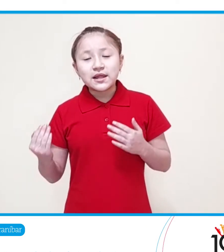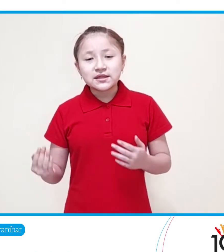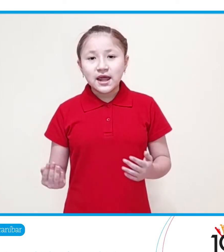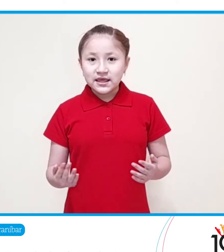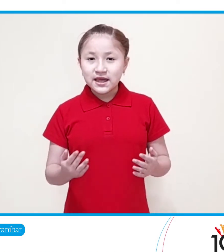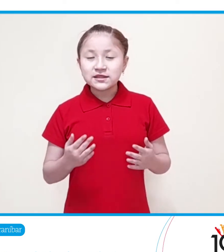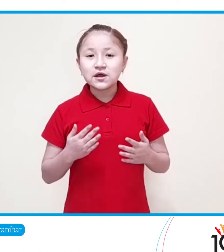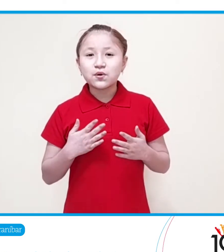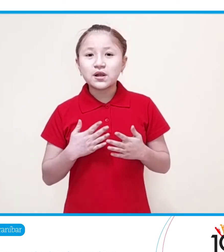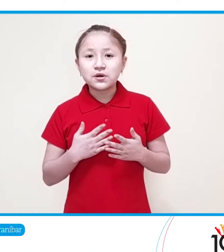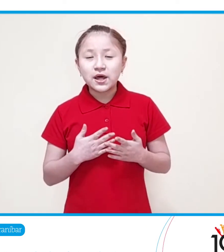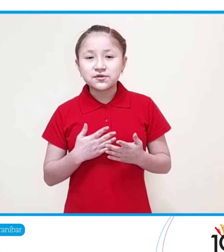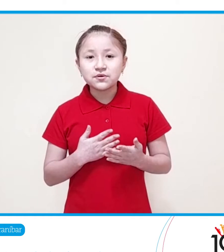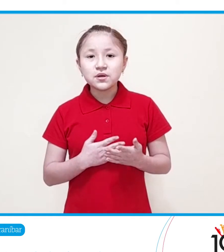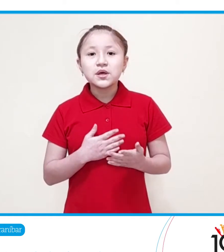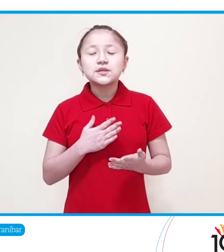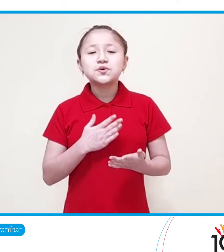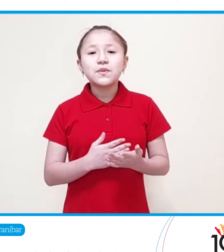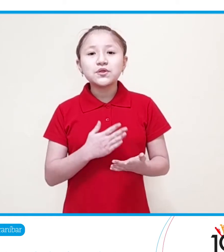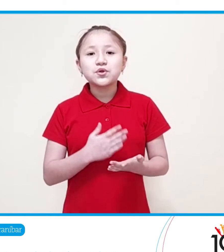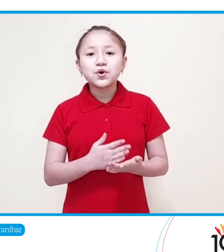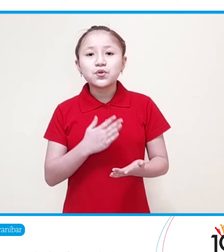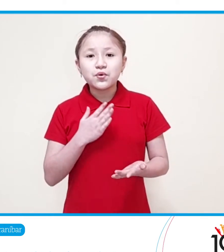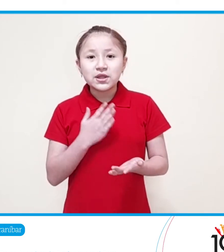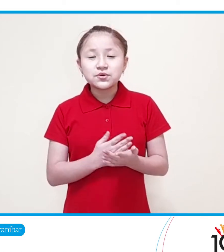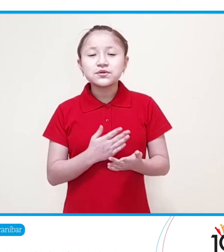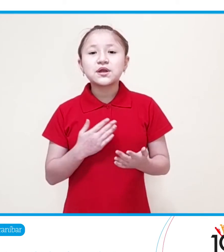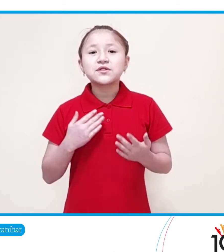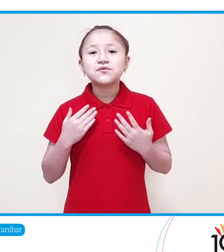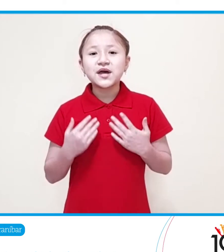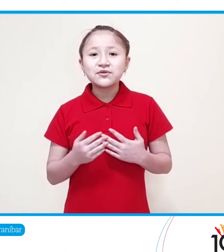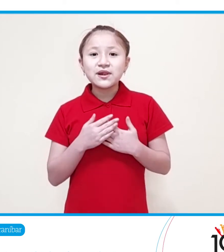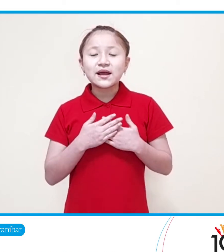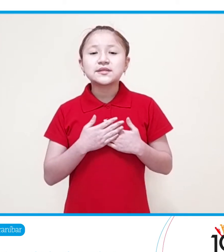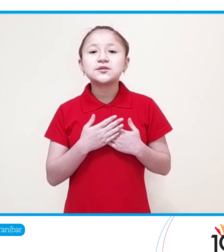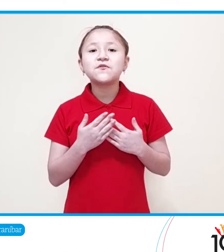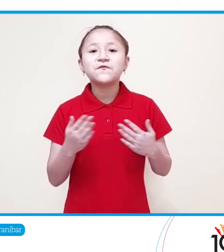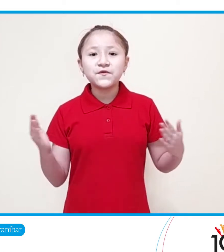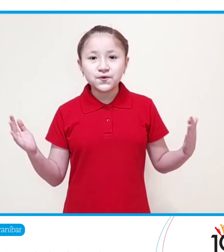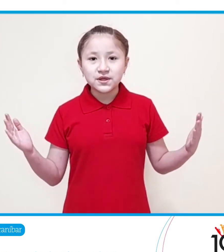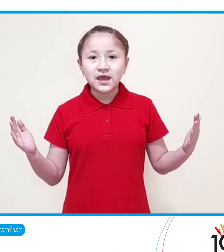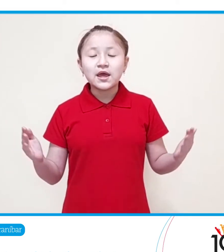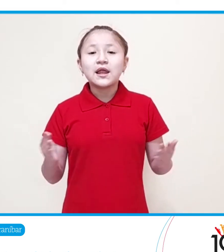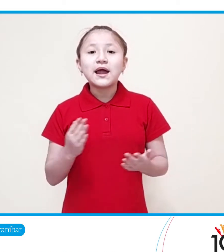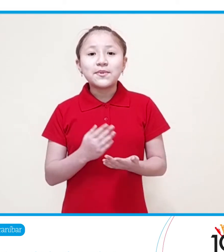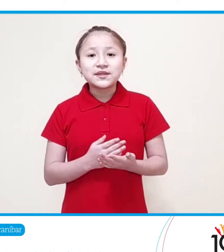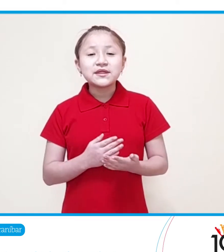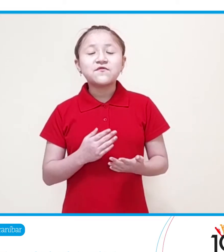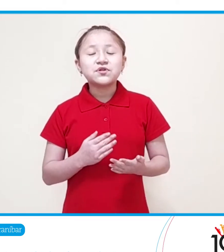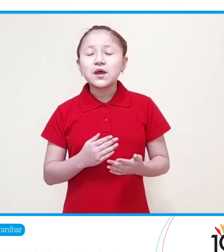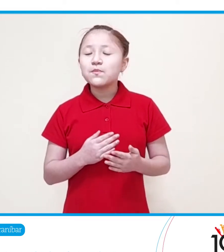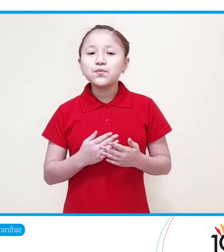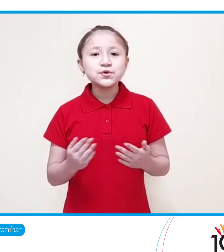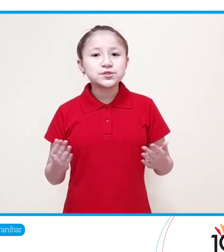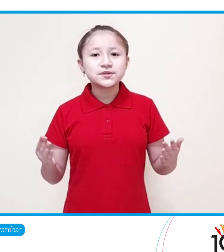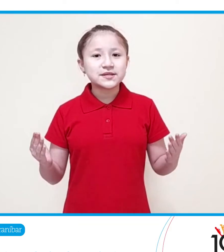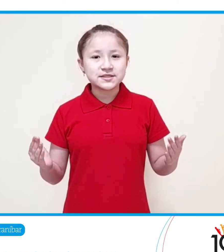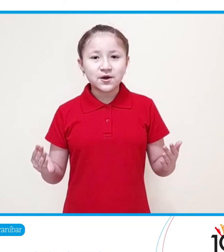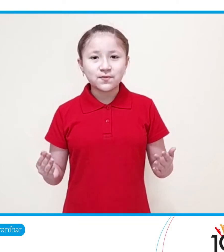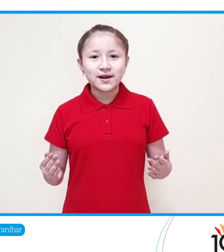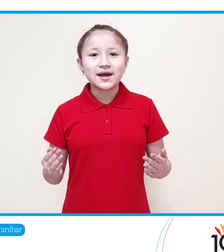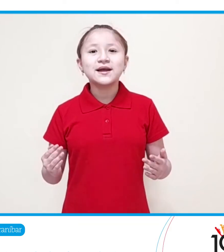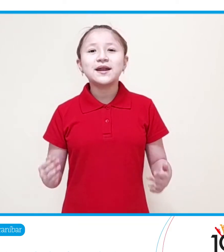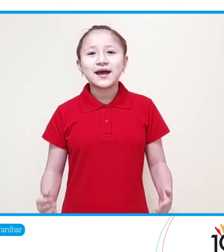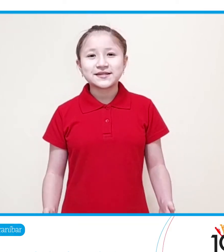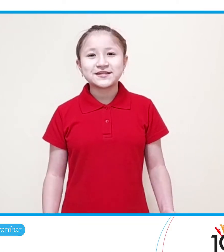contenido de la letra y canta con el corazón, sumando todo eso, de resultado la canción fluye. La verdad, disfruté mucho de